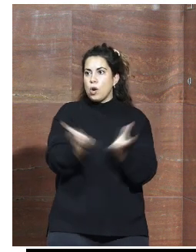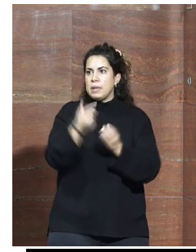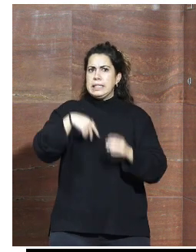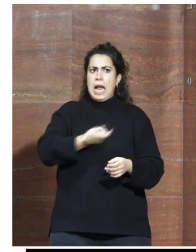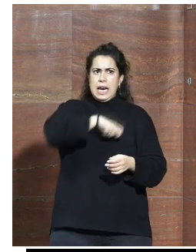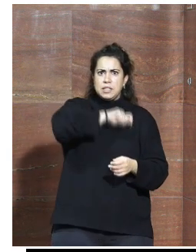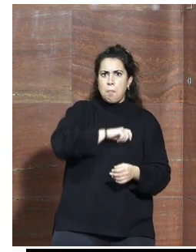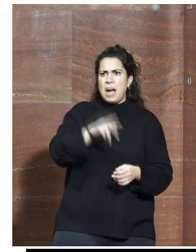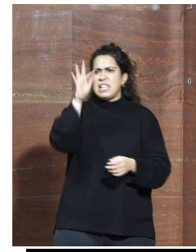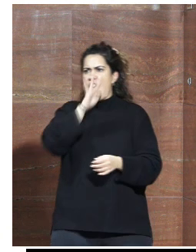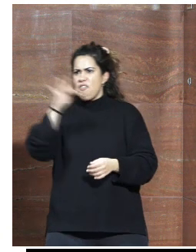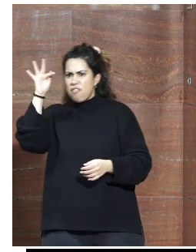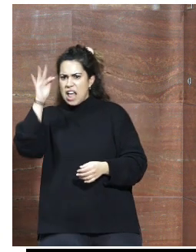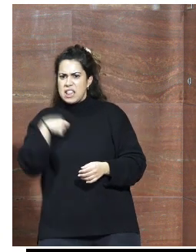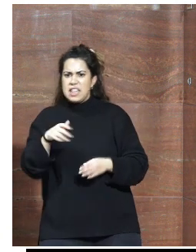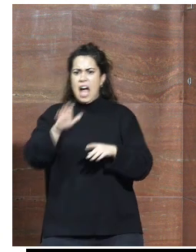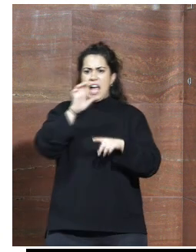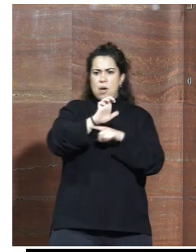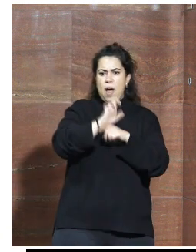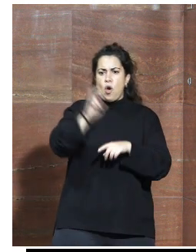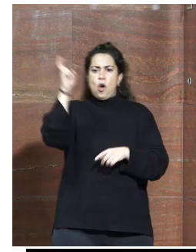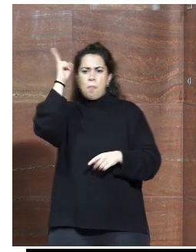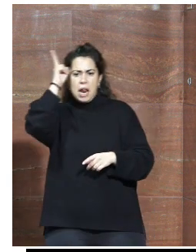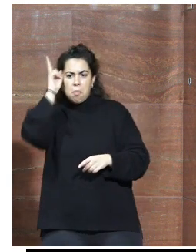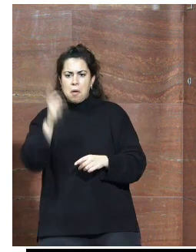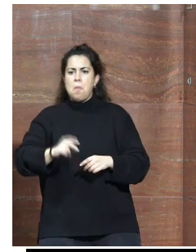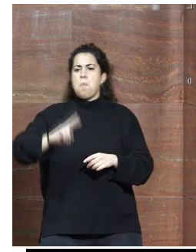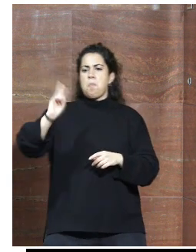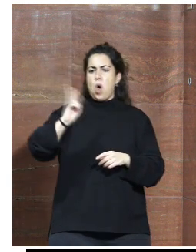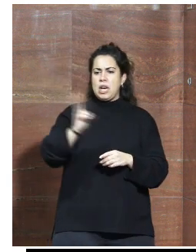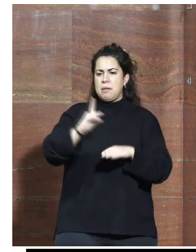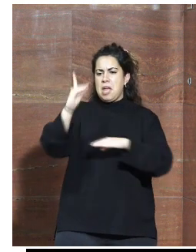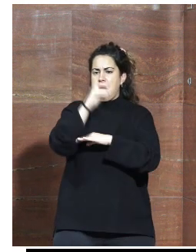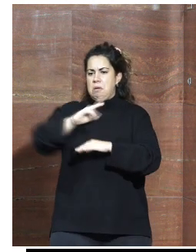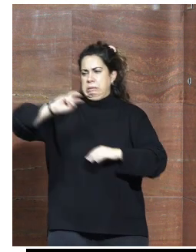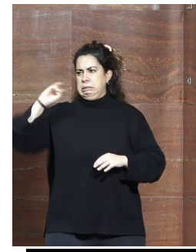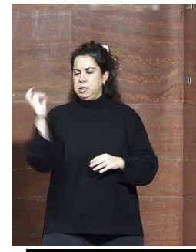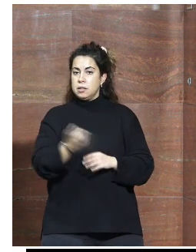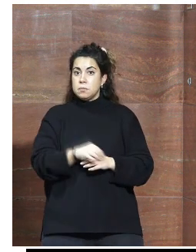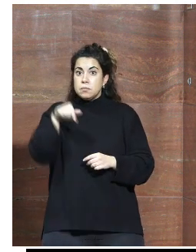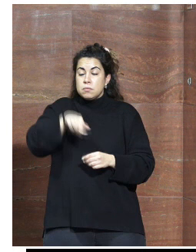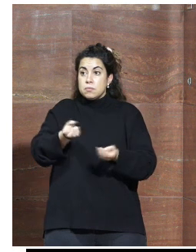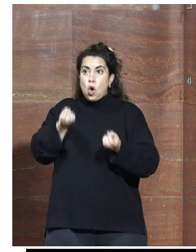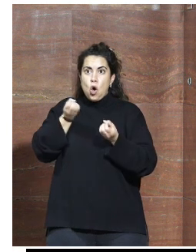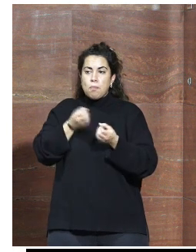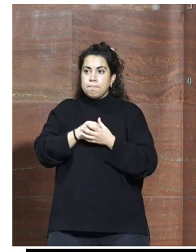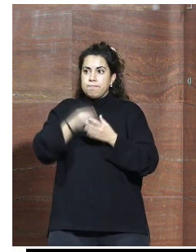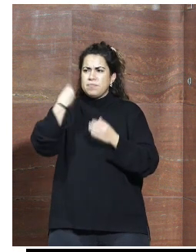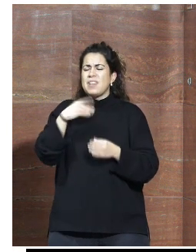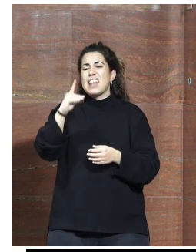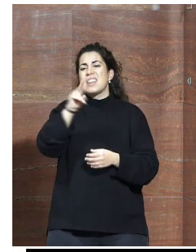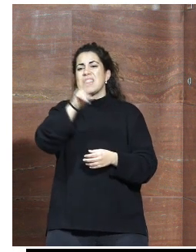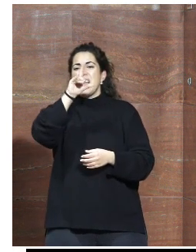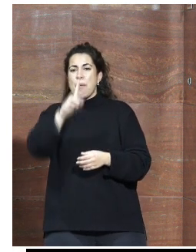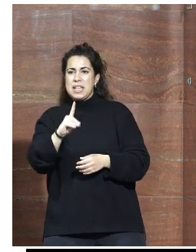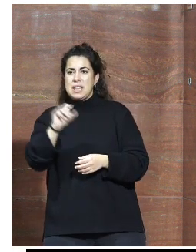Francia, Perú, Panamá, Ecuador, Bolivia, etcétera. No podemos contar hoy con don David Acevedo,